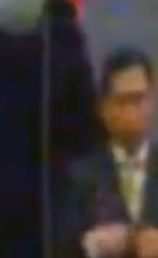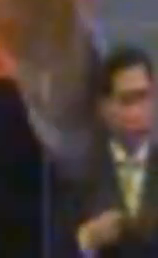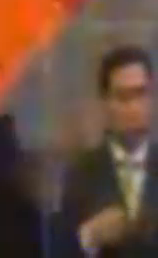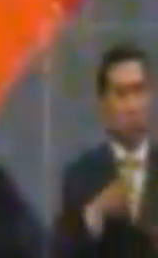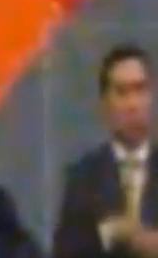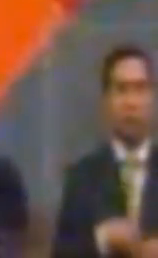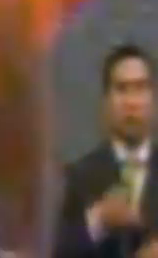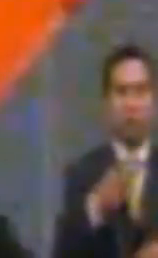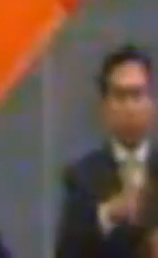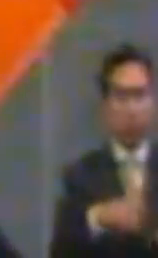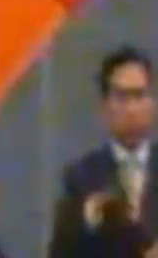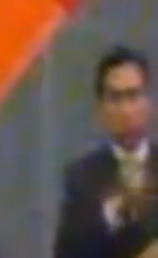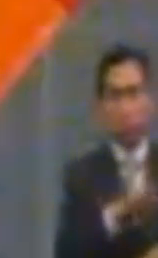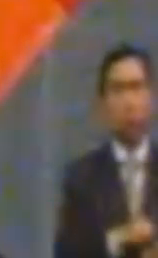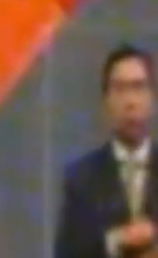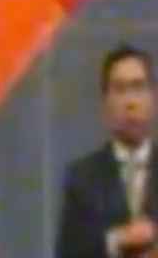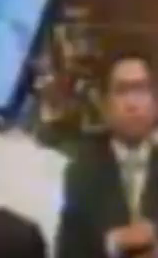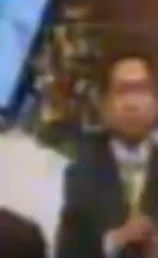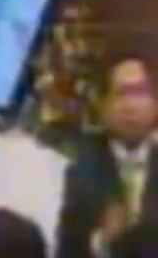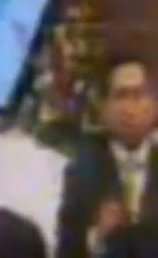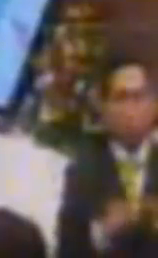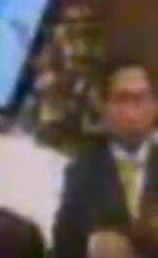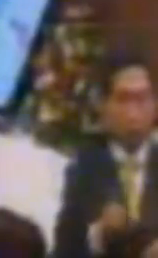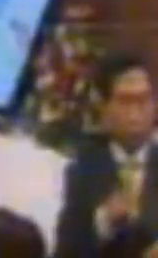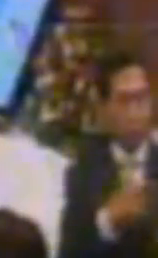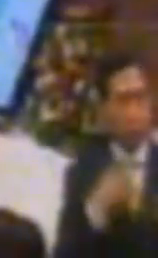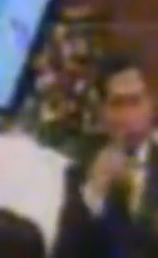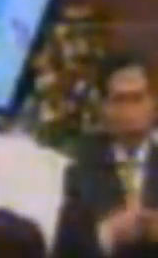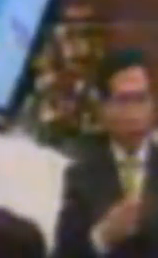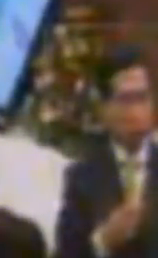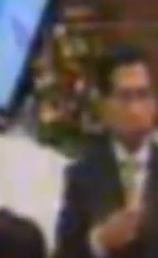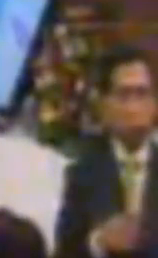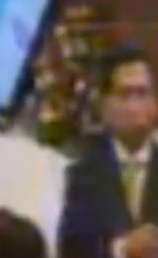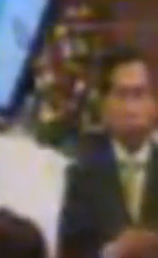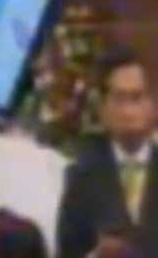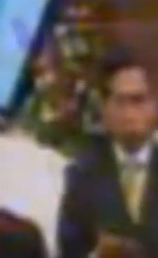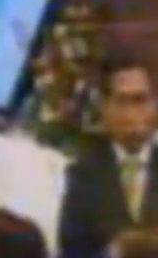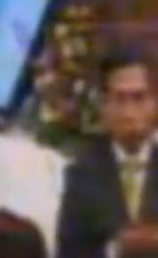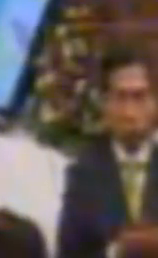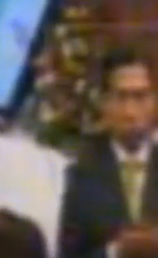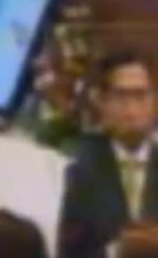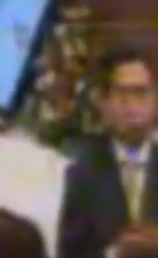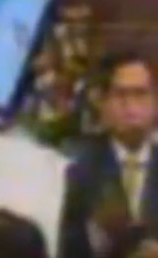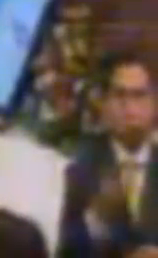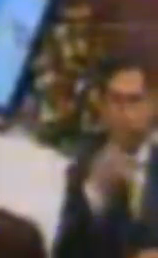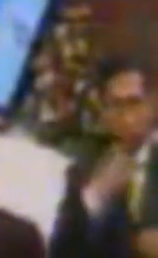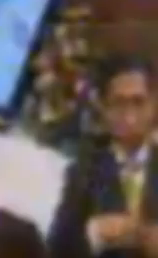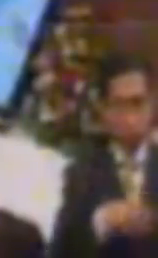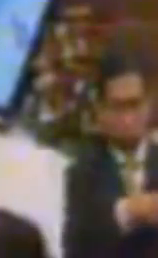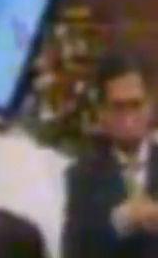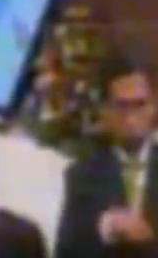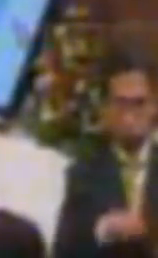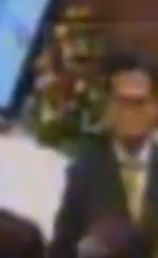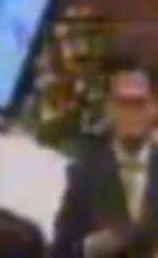recurso propio desde Camisea hasta el gasoducto de Bolivia, que trae gas de Bolivia. y en consecuencia para el consumo